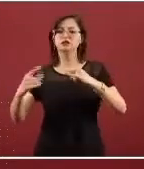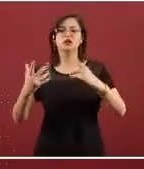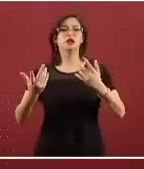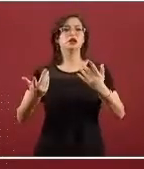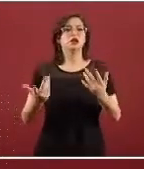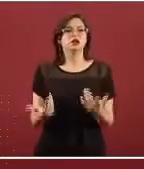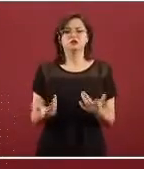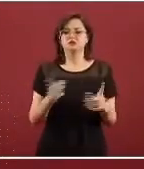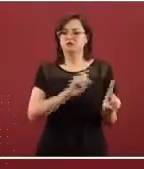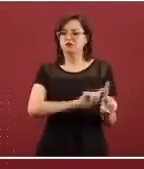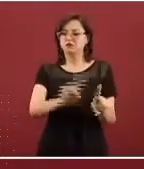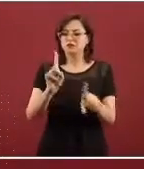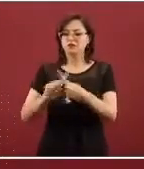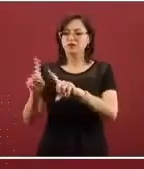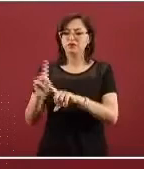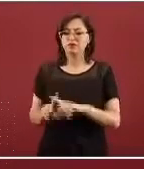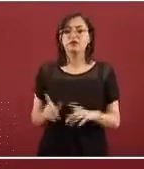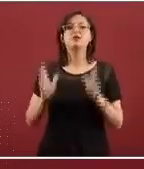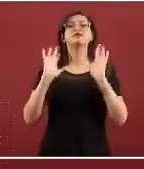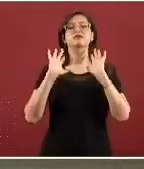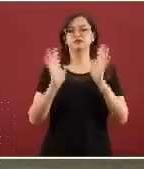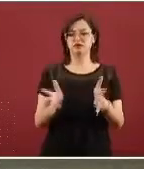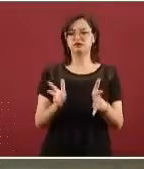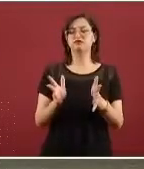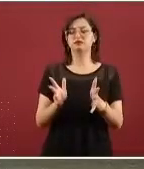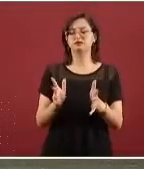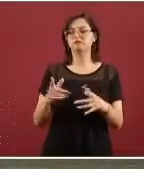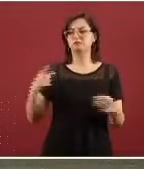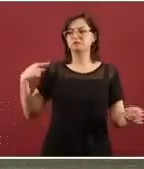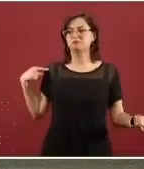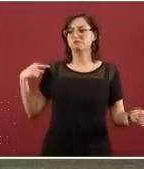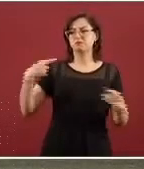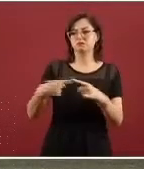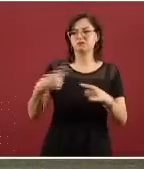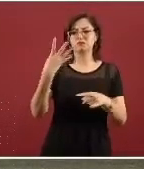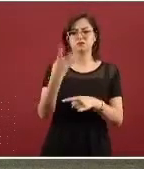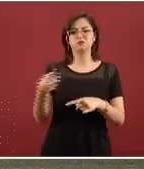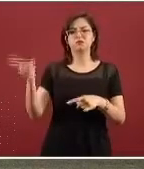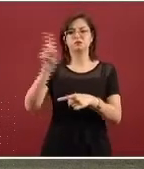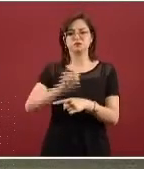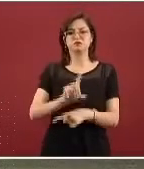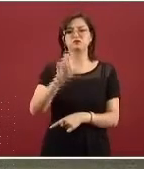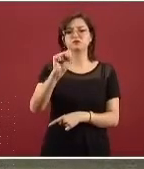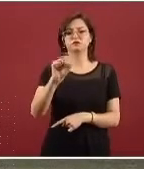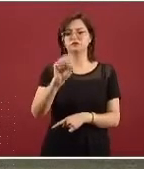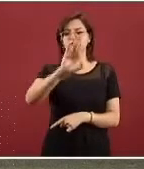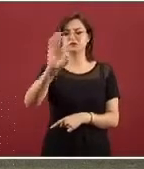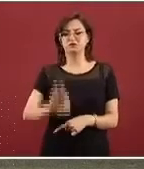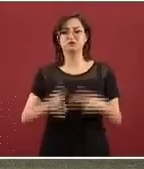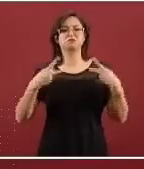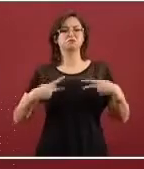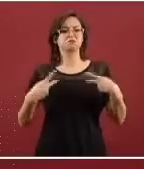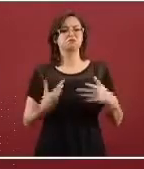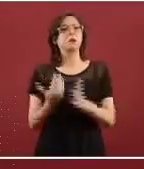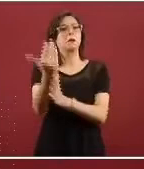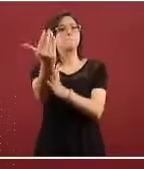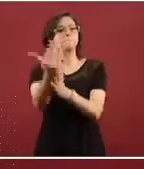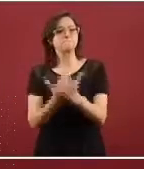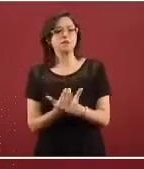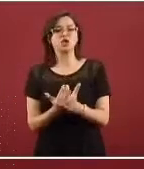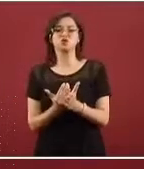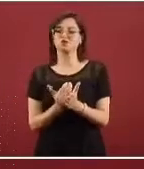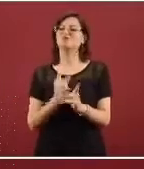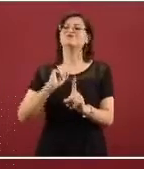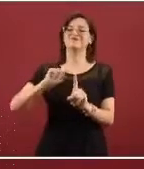vías primarias. Y vemos ya en los últimos 4 días una reducción de 60% de la movilidad. Eso es muy